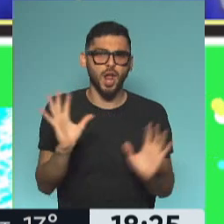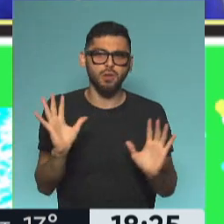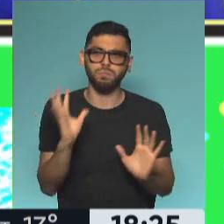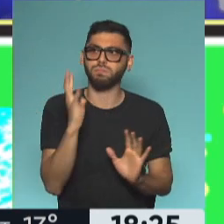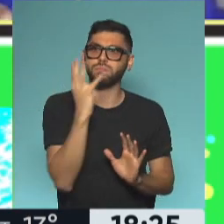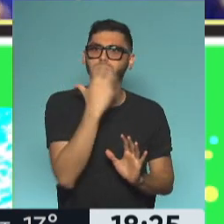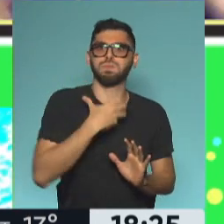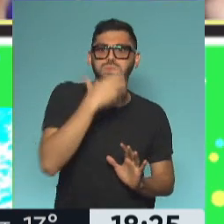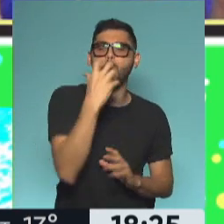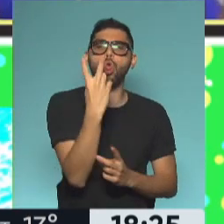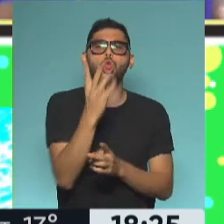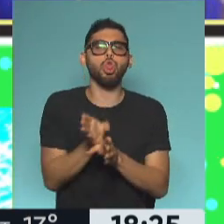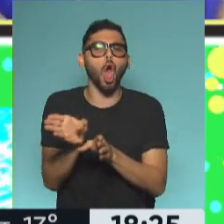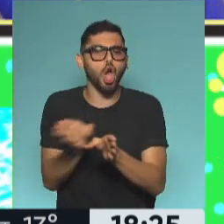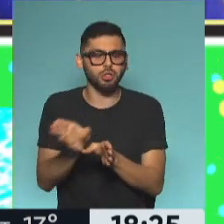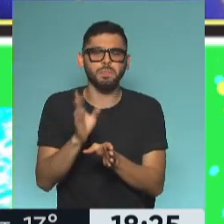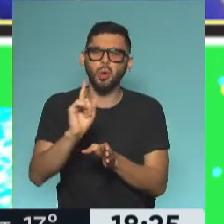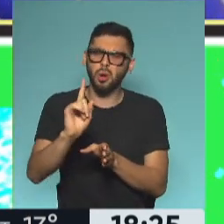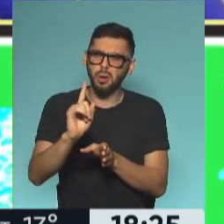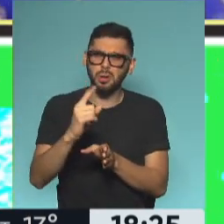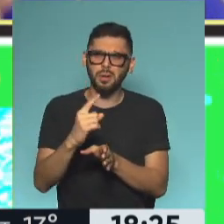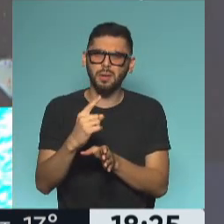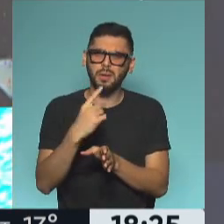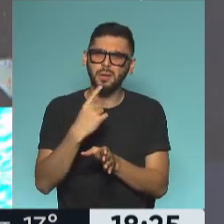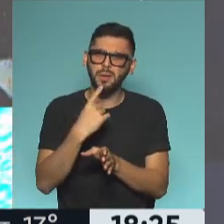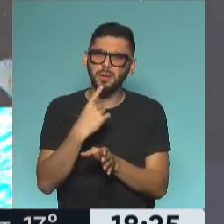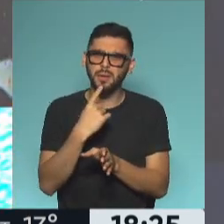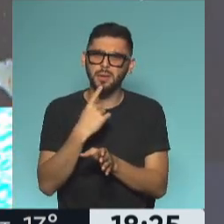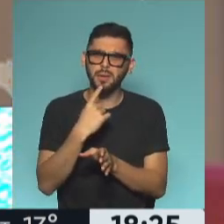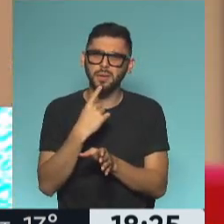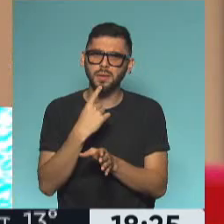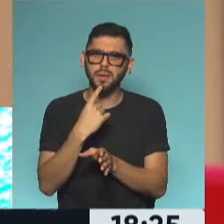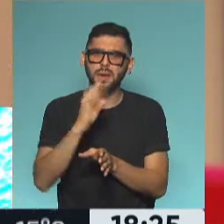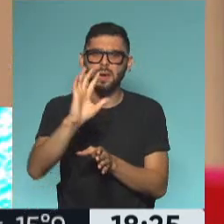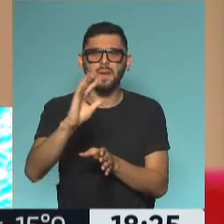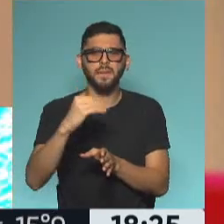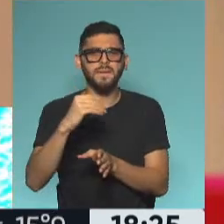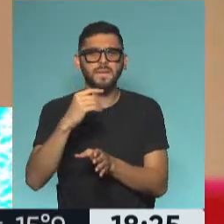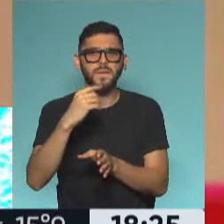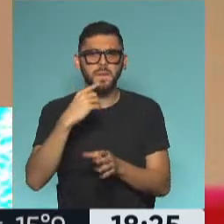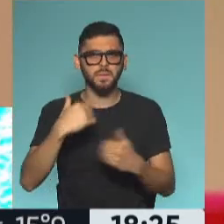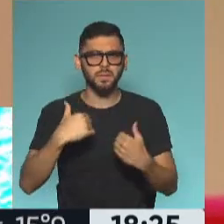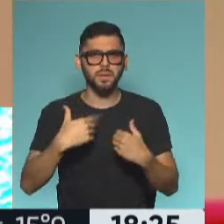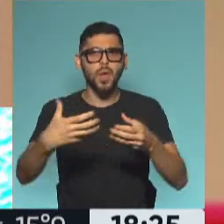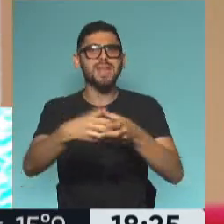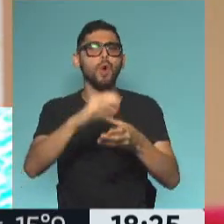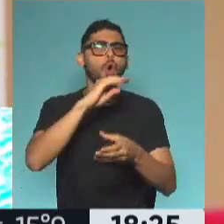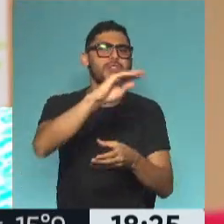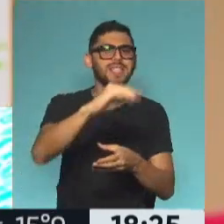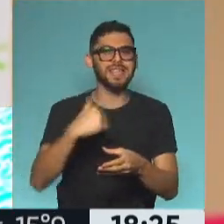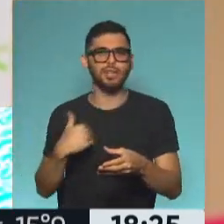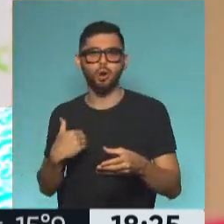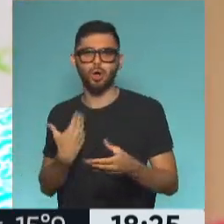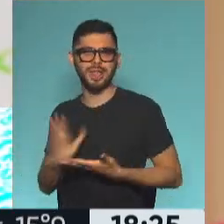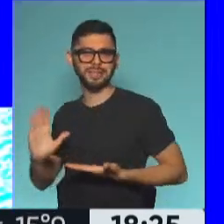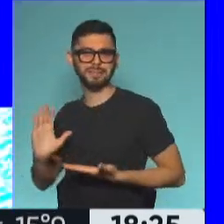dos tipos de orgasmo, pero no sé si la pregunta tenía como... Igual yo como, puedo como responder. Formulada de otra forma. ¿Puedo responder distinto a mi equipo o estoy yéndome al muere